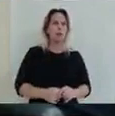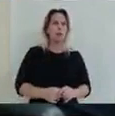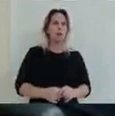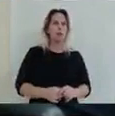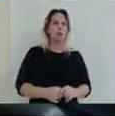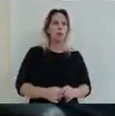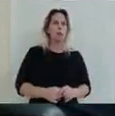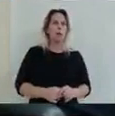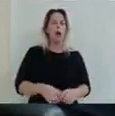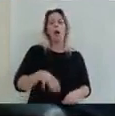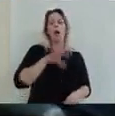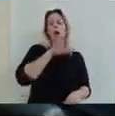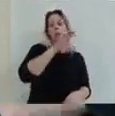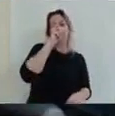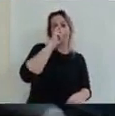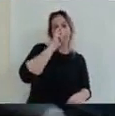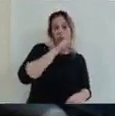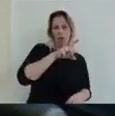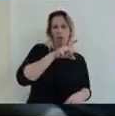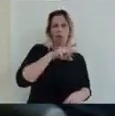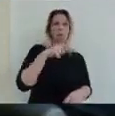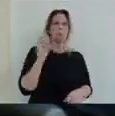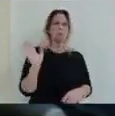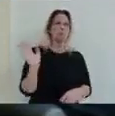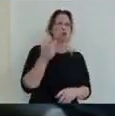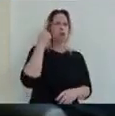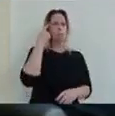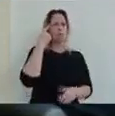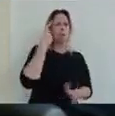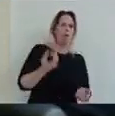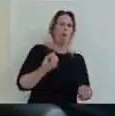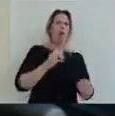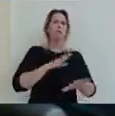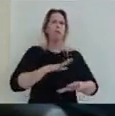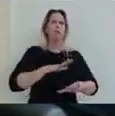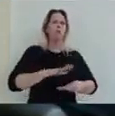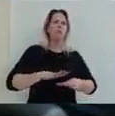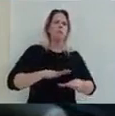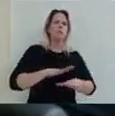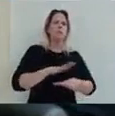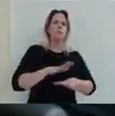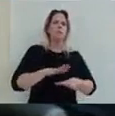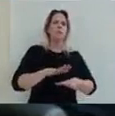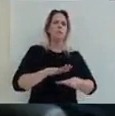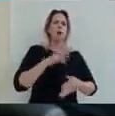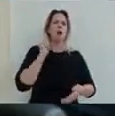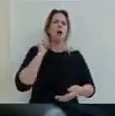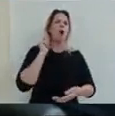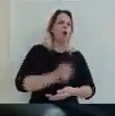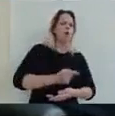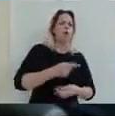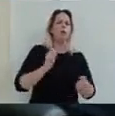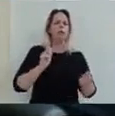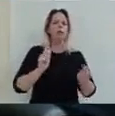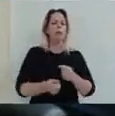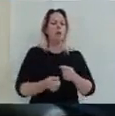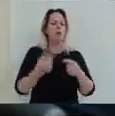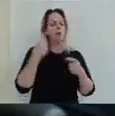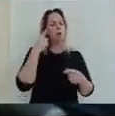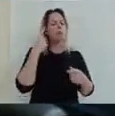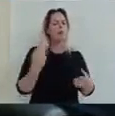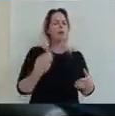medidas justamente porque teníamos, en la pandemia veníamos bien en un sentido de salud y hoy nos encontramos